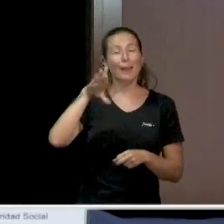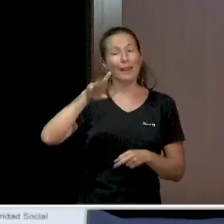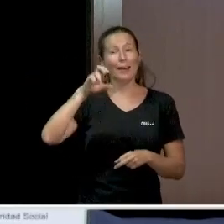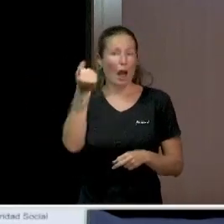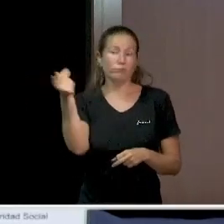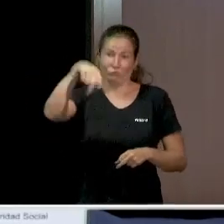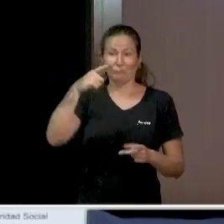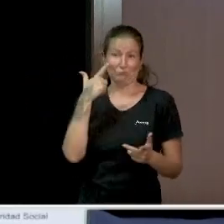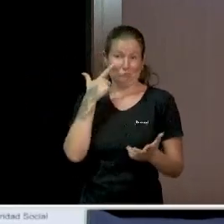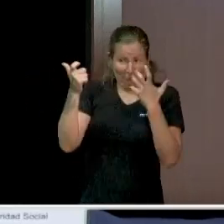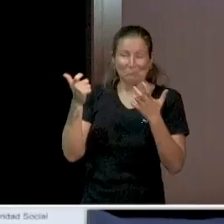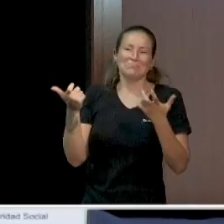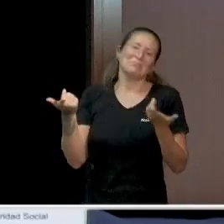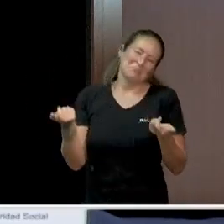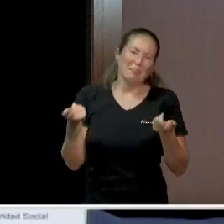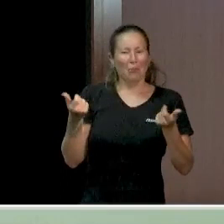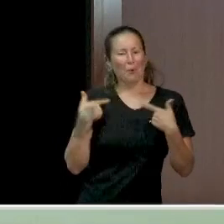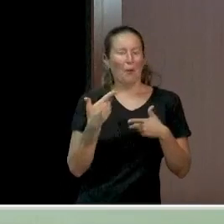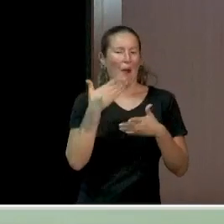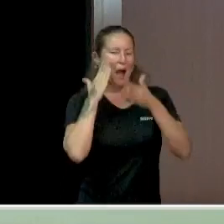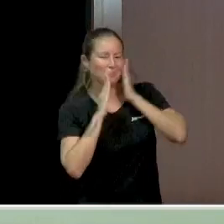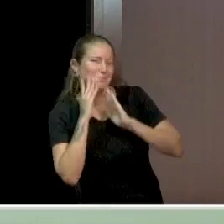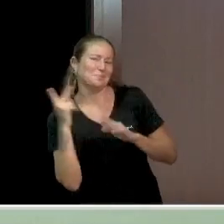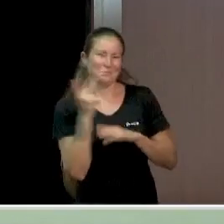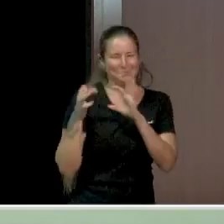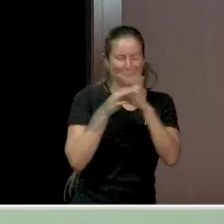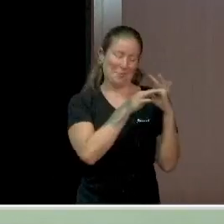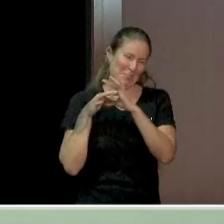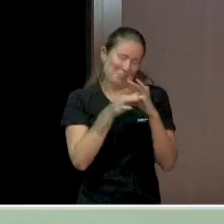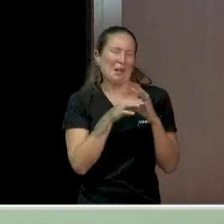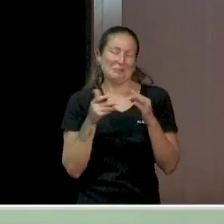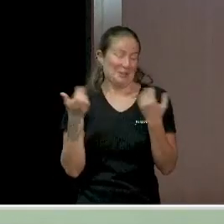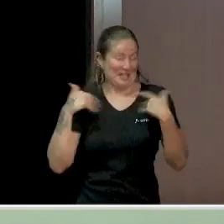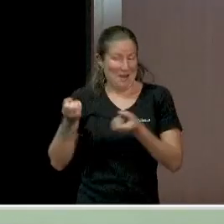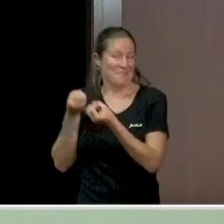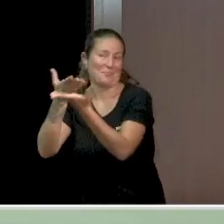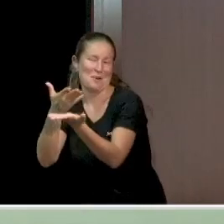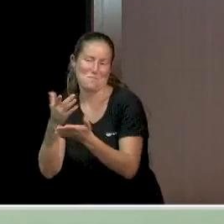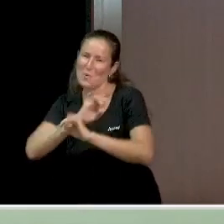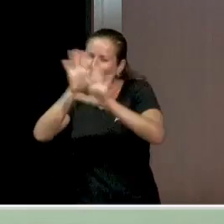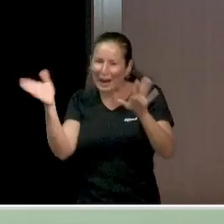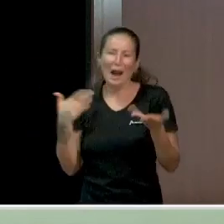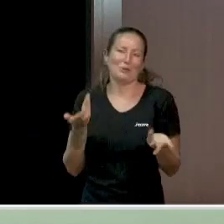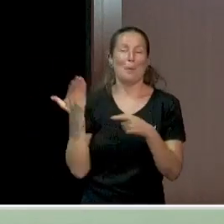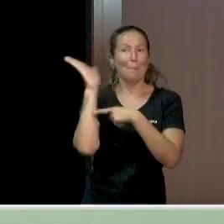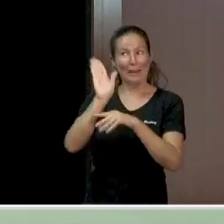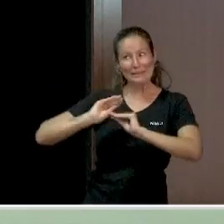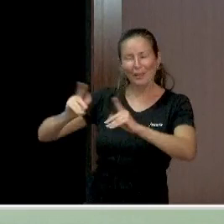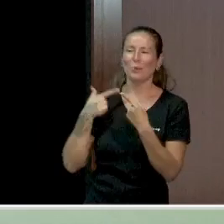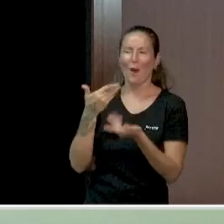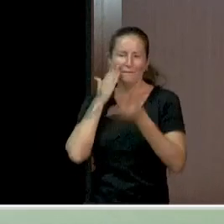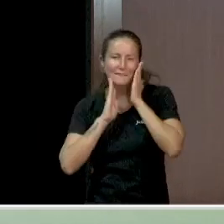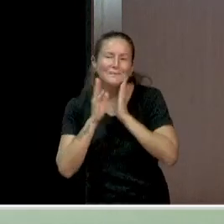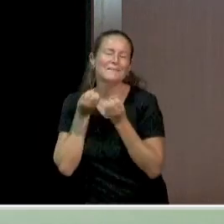pues se ha dejado llevar por ese afecto con el que me obsequia y me ha tratado con tanto cariño en su presentación.